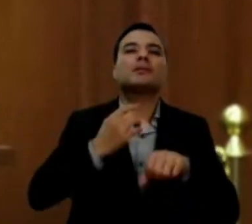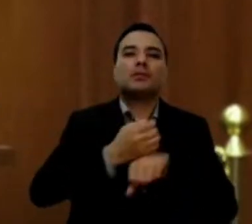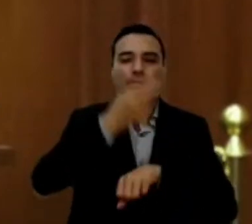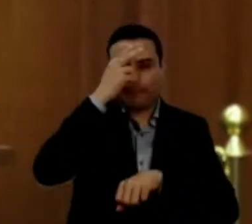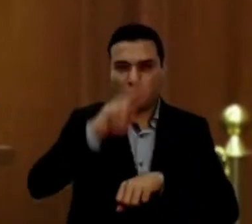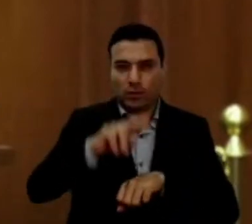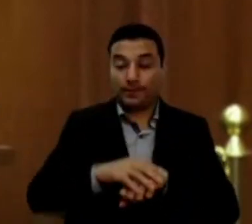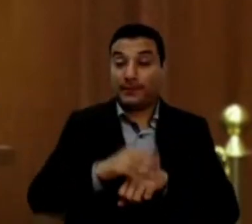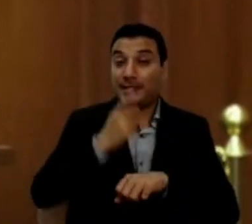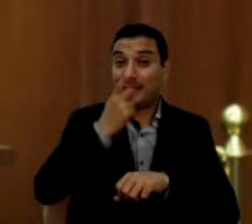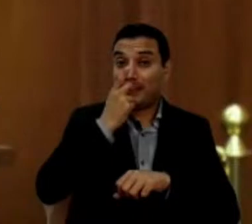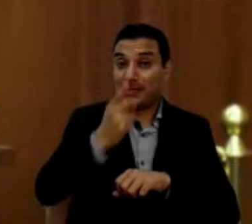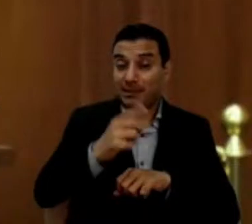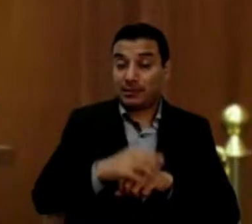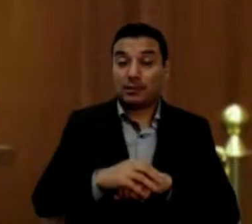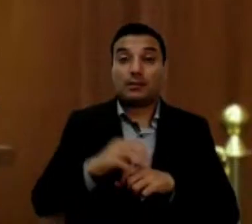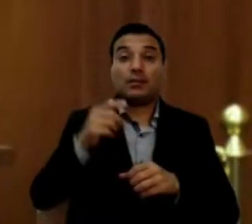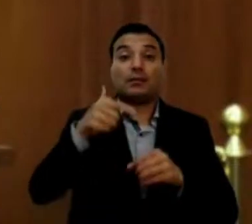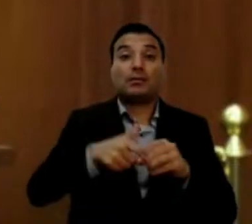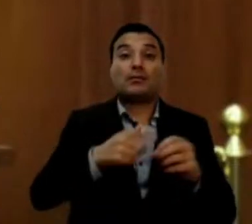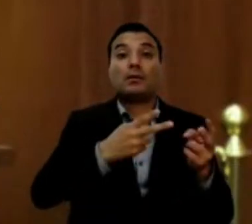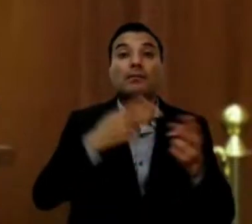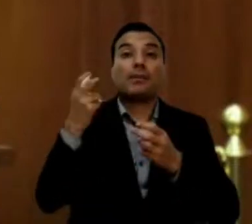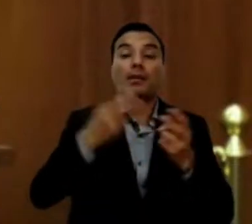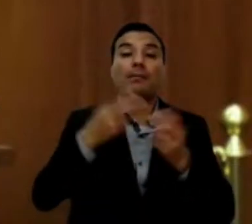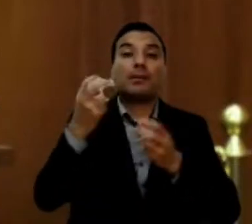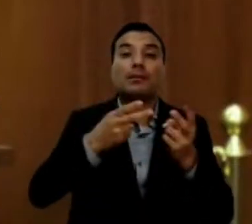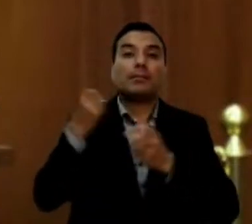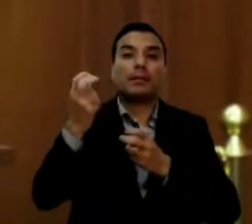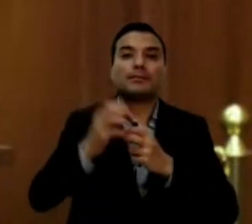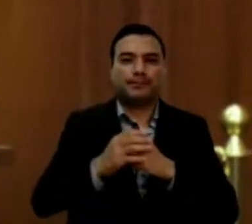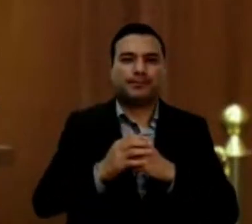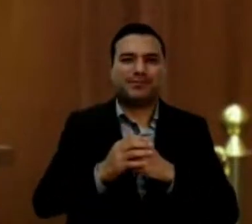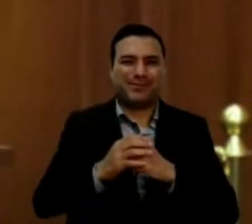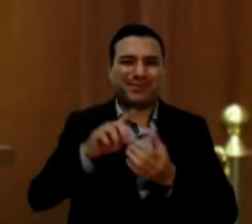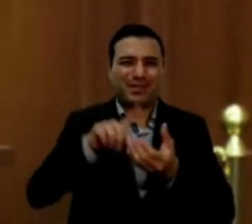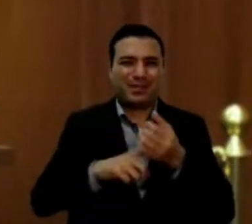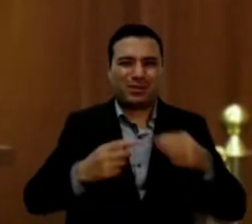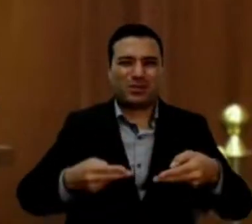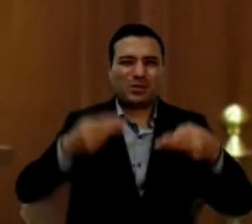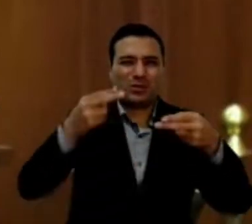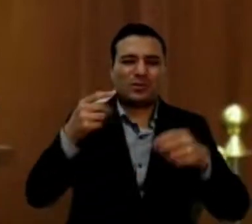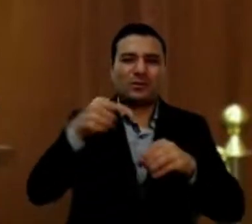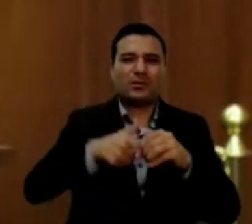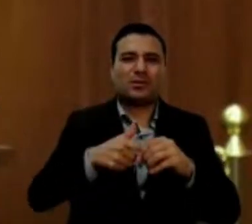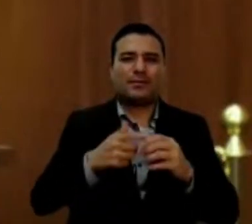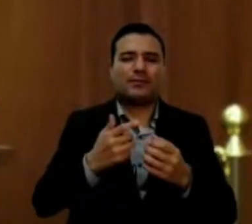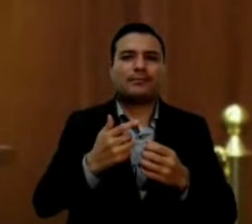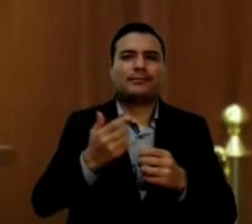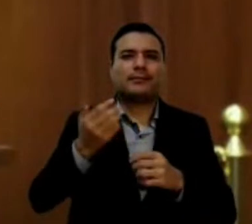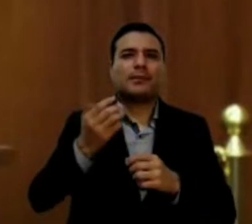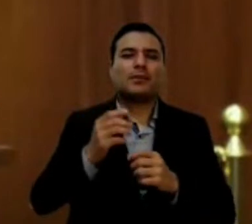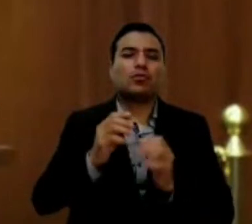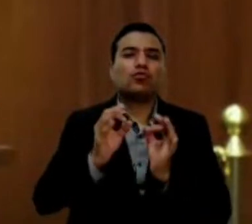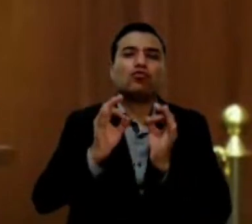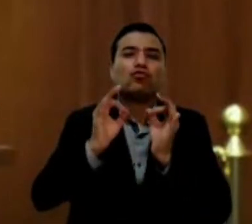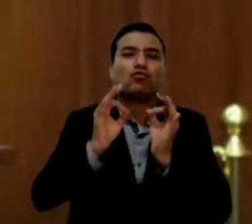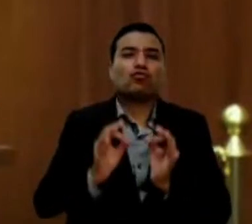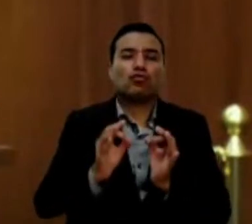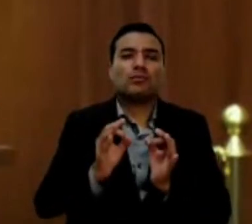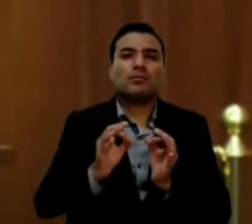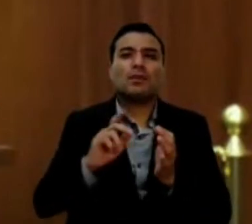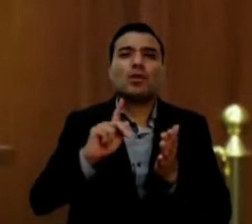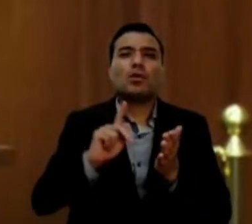hechos asociados al robo de gasolina en los establecimientos dedicados a la venta de este insumo se registran al menos 3 veces a